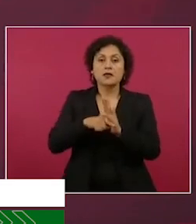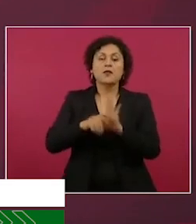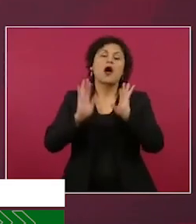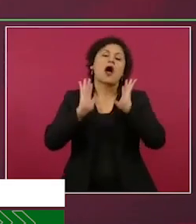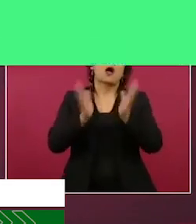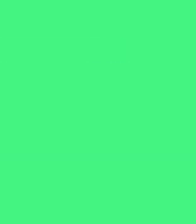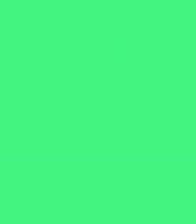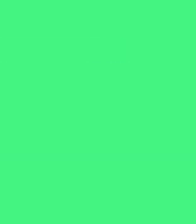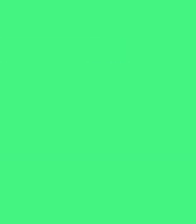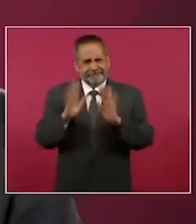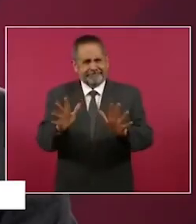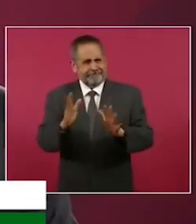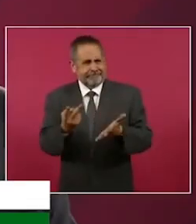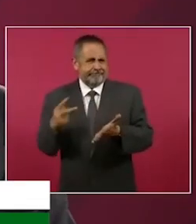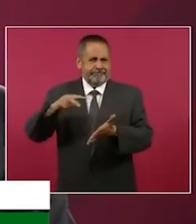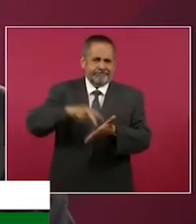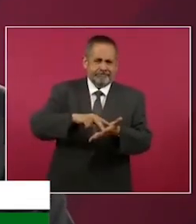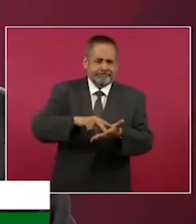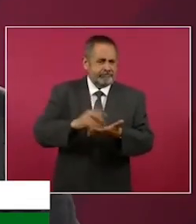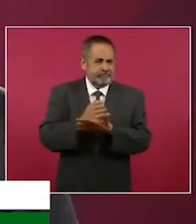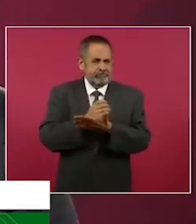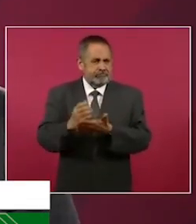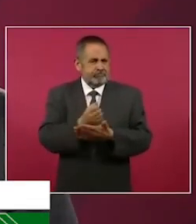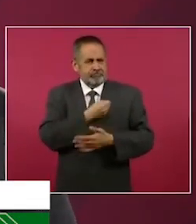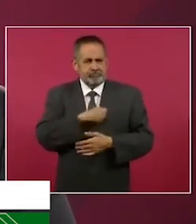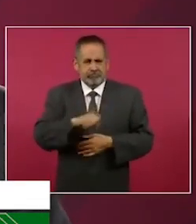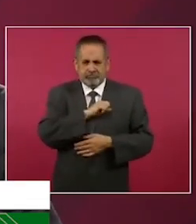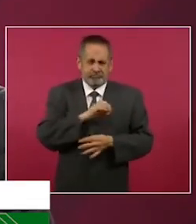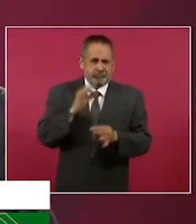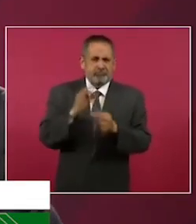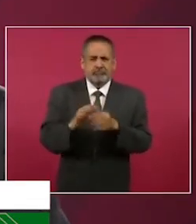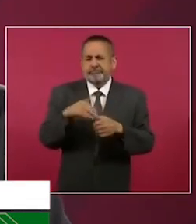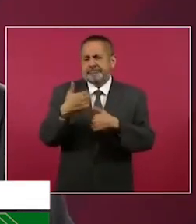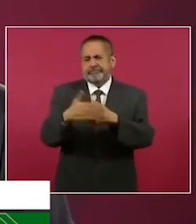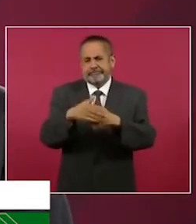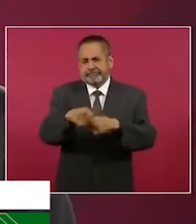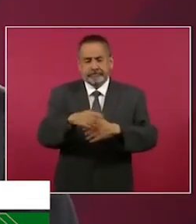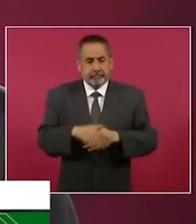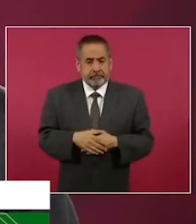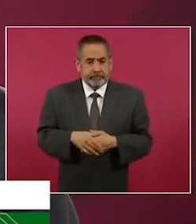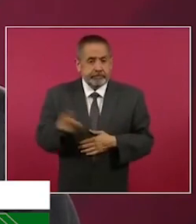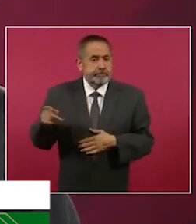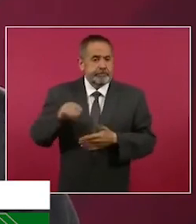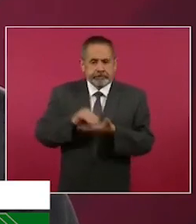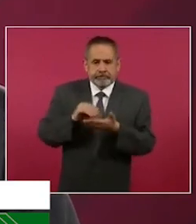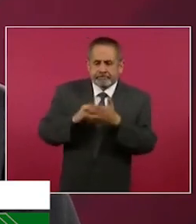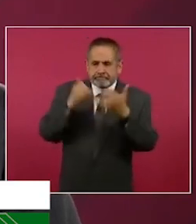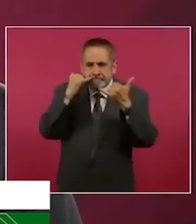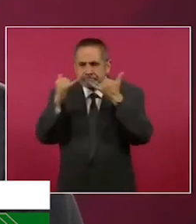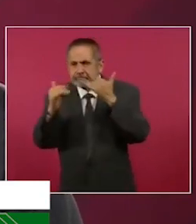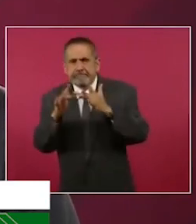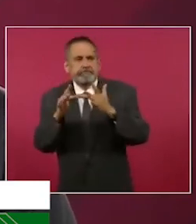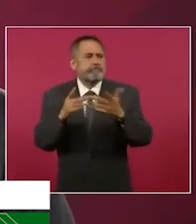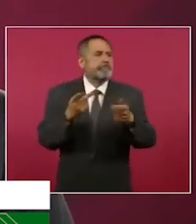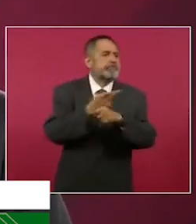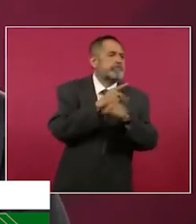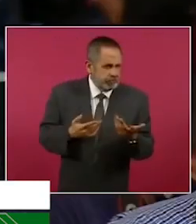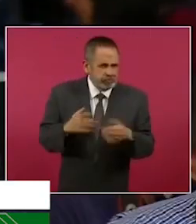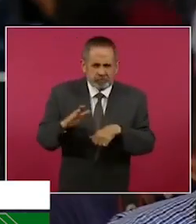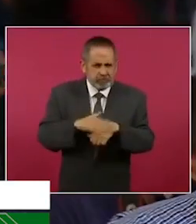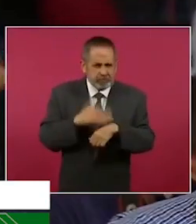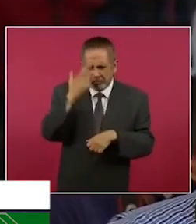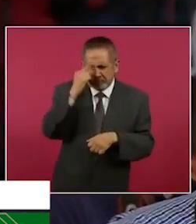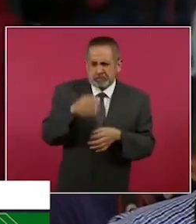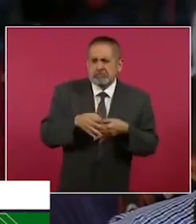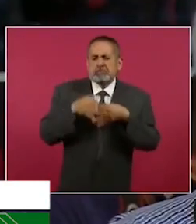fin de semana. El titular de Gobernación aclaró que la reunión con líderes de América Latina a realizarse en mayo se